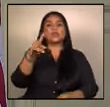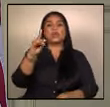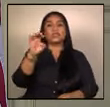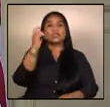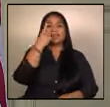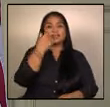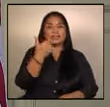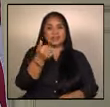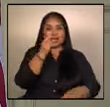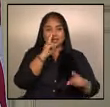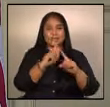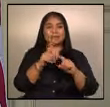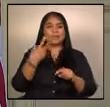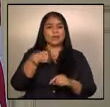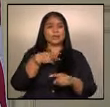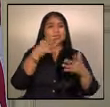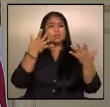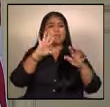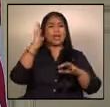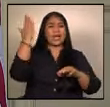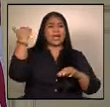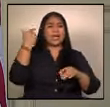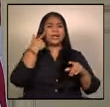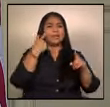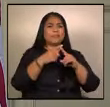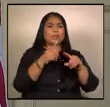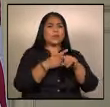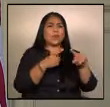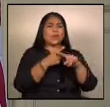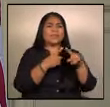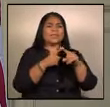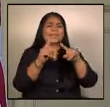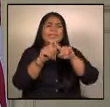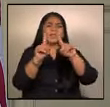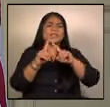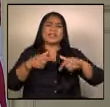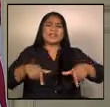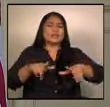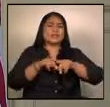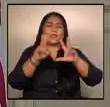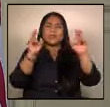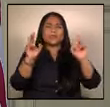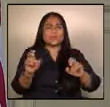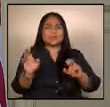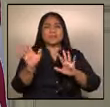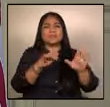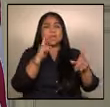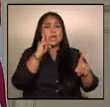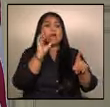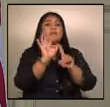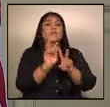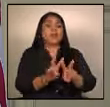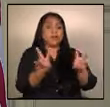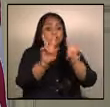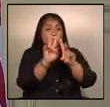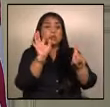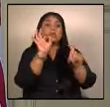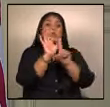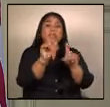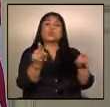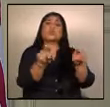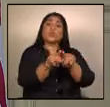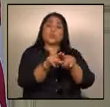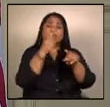quienes hemos compartido ya en espacios muy diversos, identificando valores y objetivos comunes, acercando nuestras